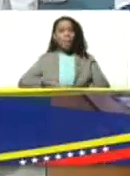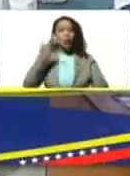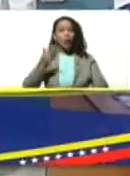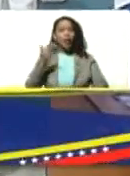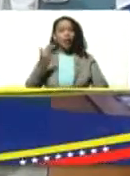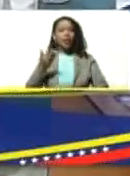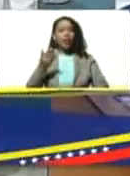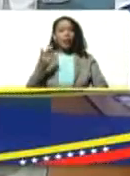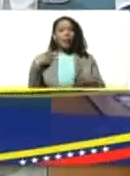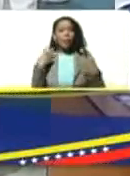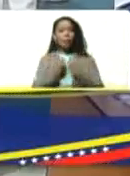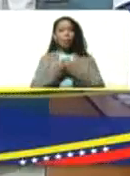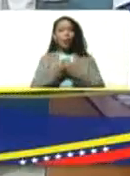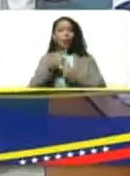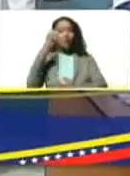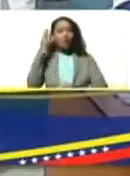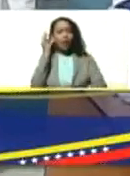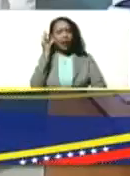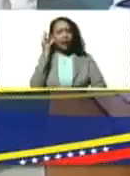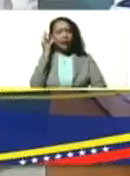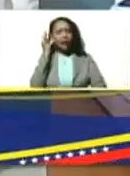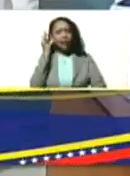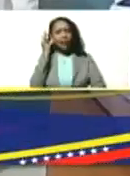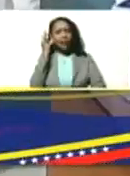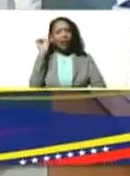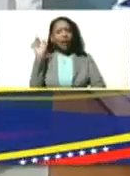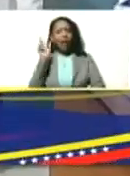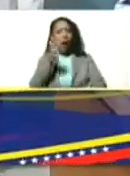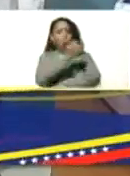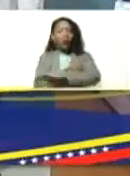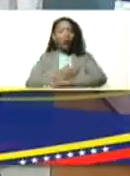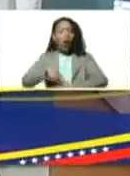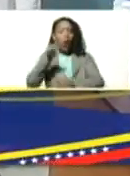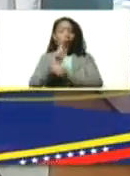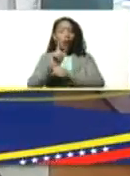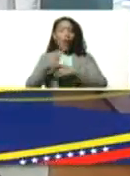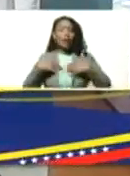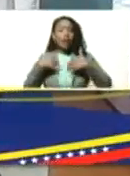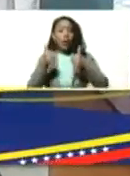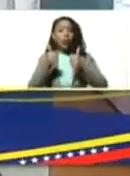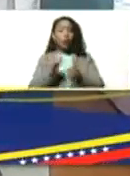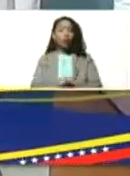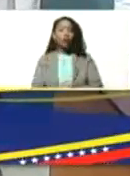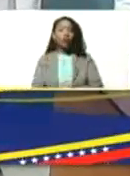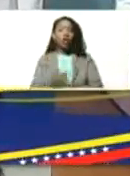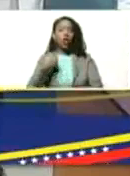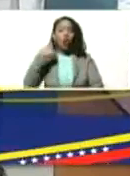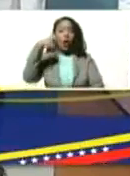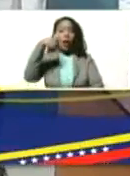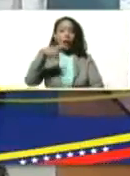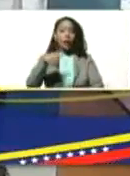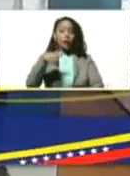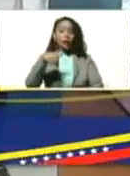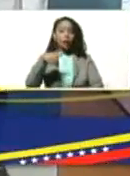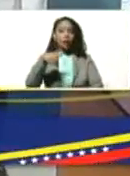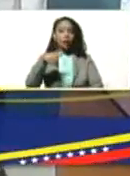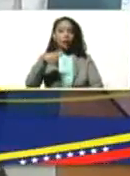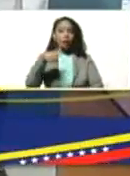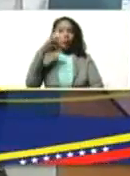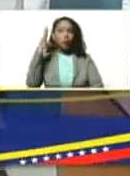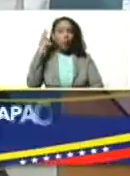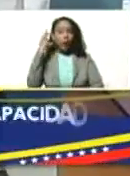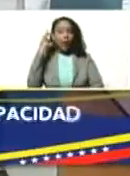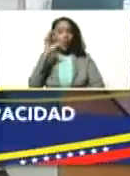doctora Rosa Vázquez, ella es autoridad única en salud, y tengo aquí a Clara Zamora,